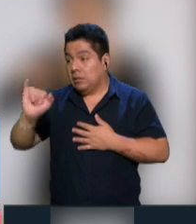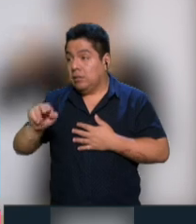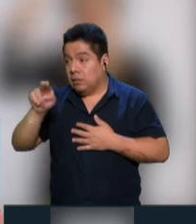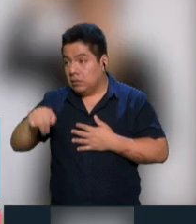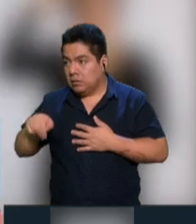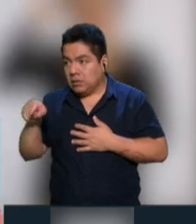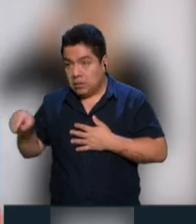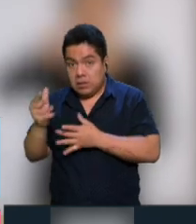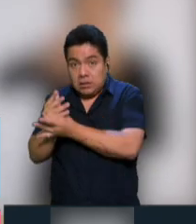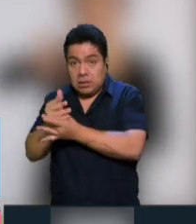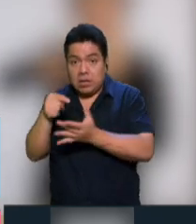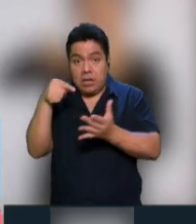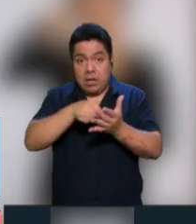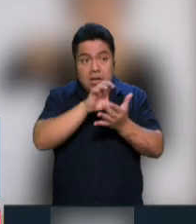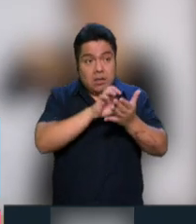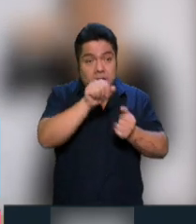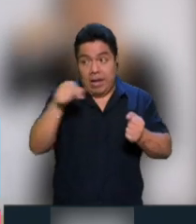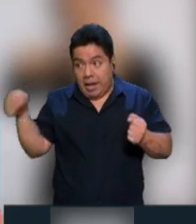la Constitución